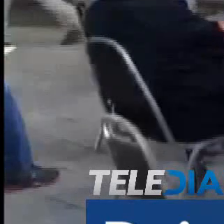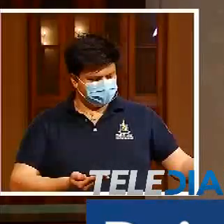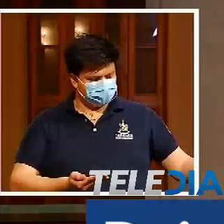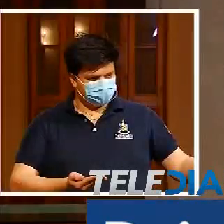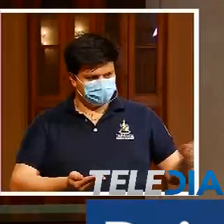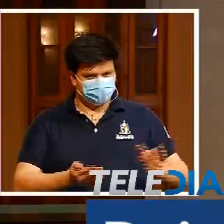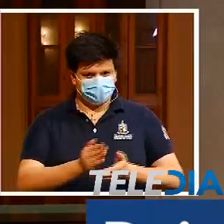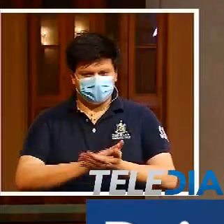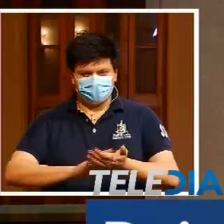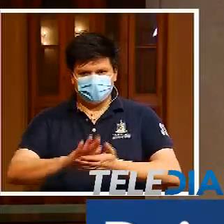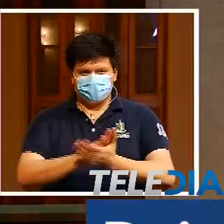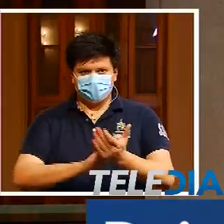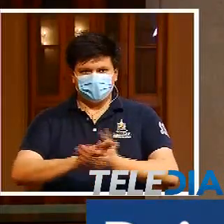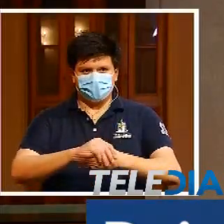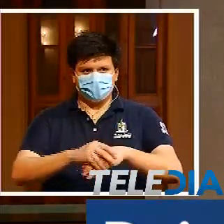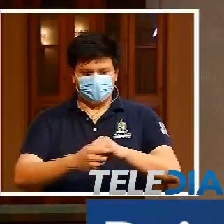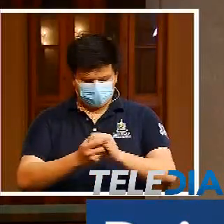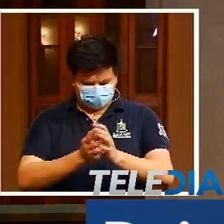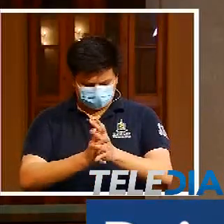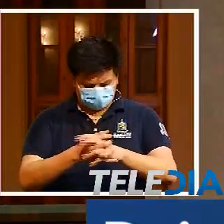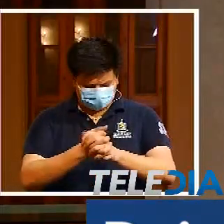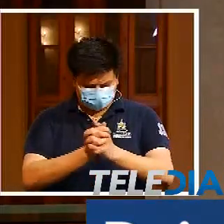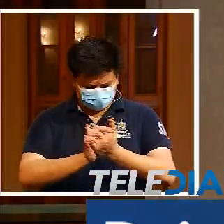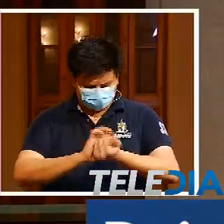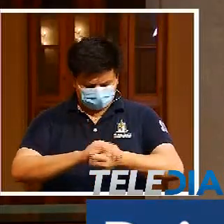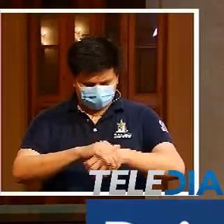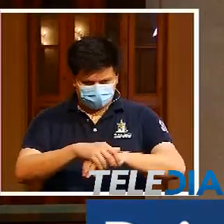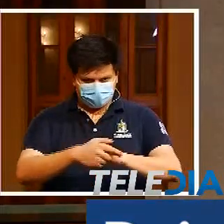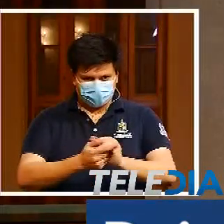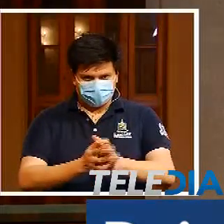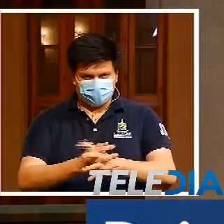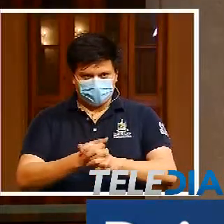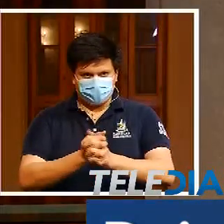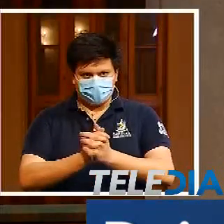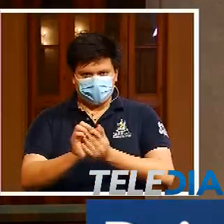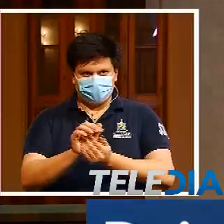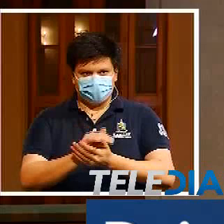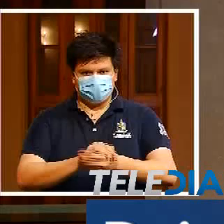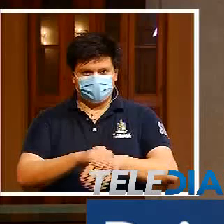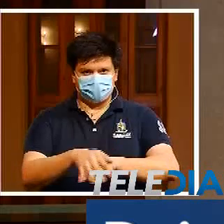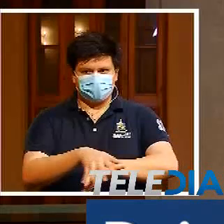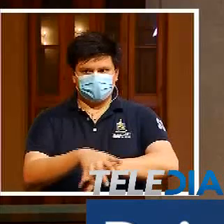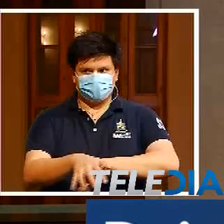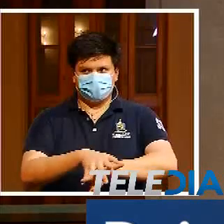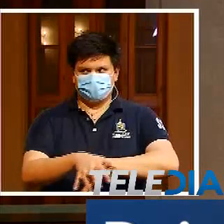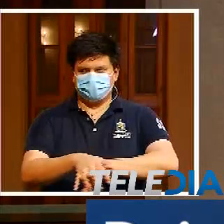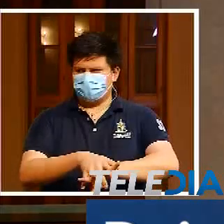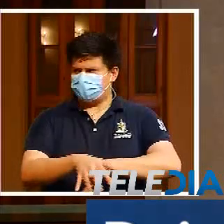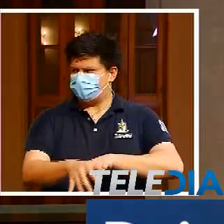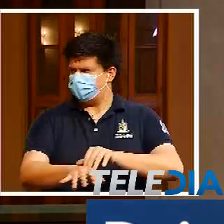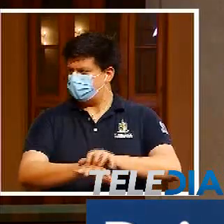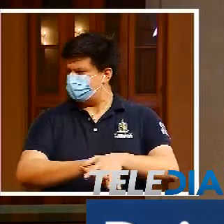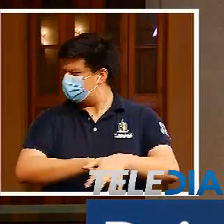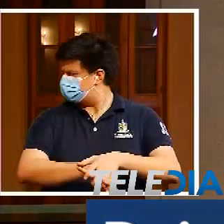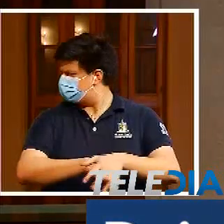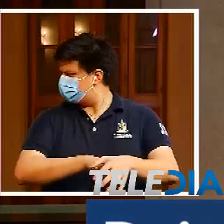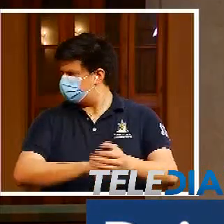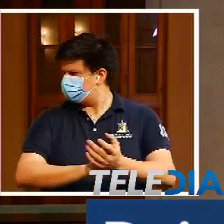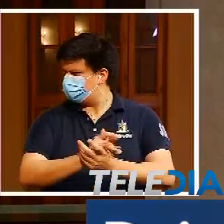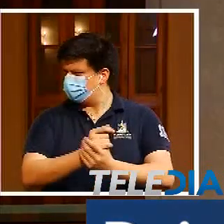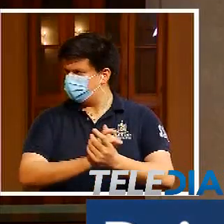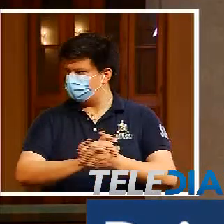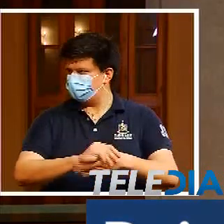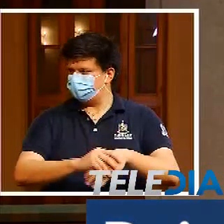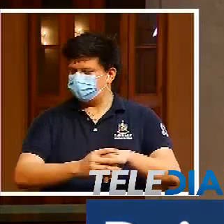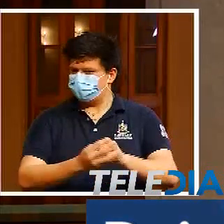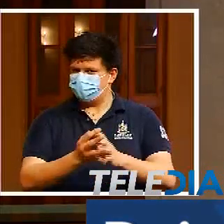únicamente, licenciada, es que ahora se va a concentrar en el tema de las vacunas y seguramente veremos a la doctora Aurora Lee, a la doctora Consuelo Treviño, a